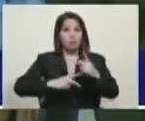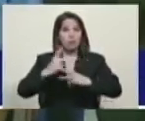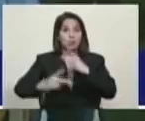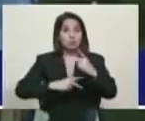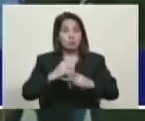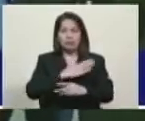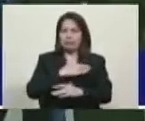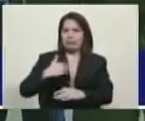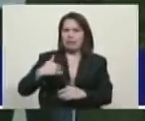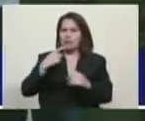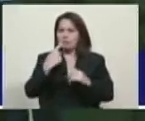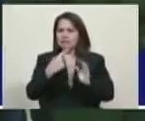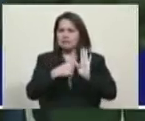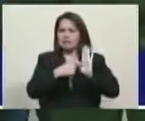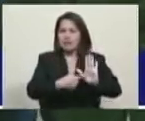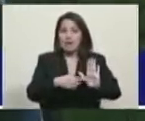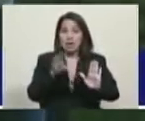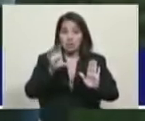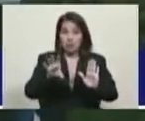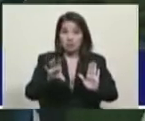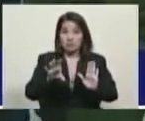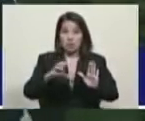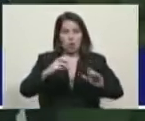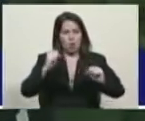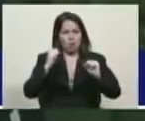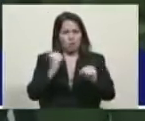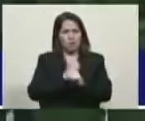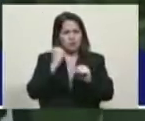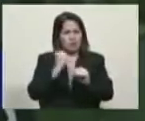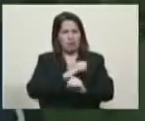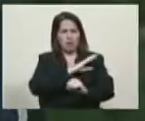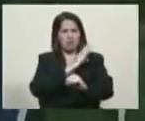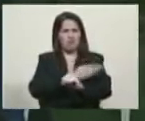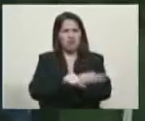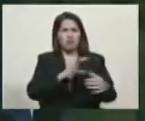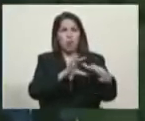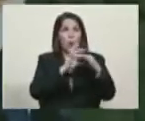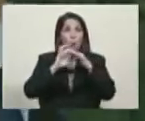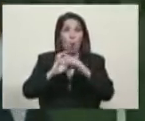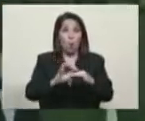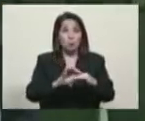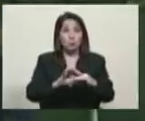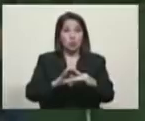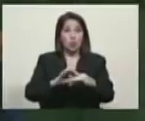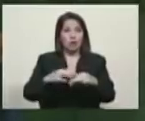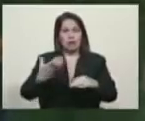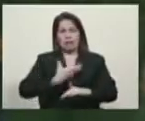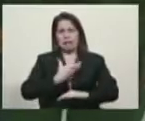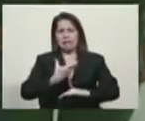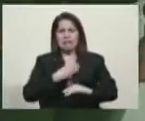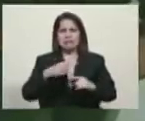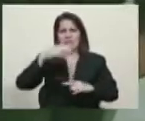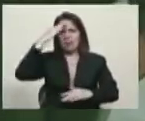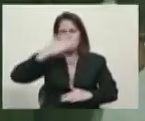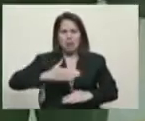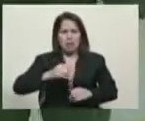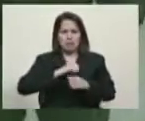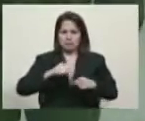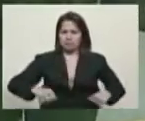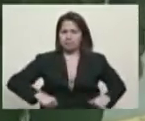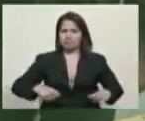Queremos decirle al país que con un esfuerzo conjunto al que se suma la alcaldesa del municipio Ricaute, la Fuerza Armada, los equipos de